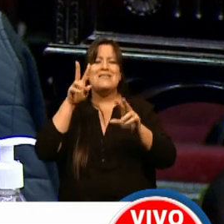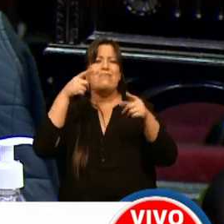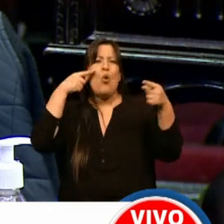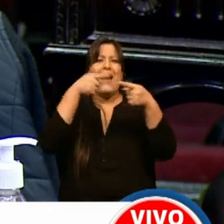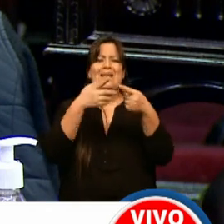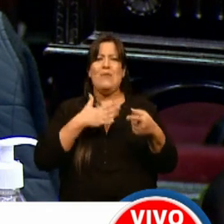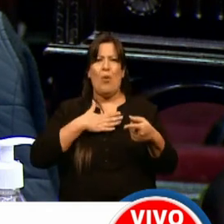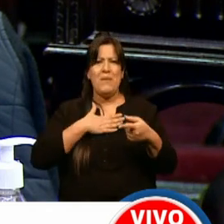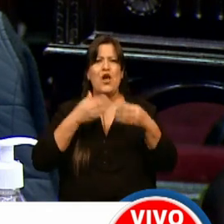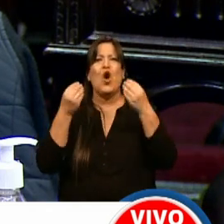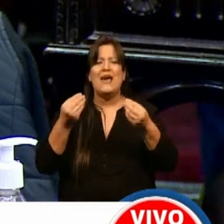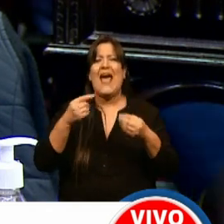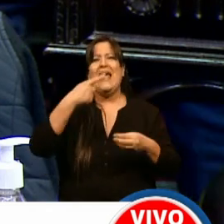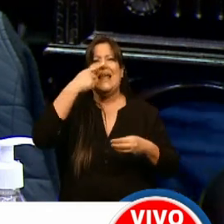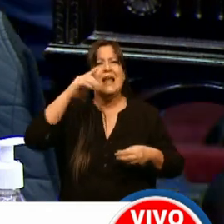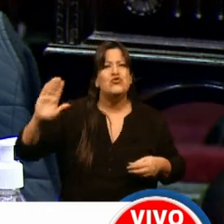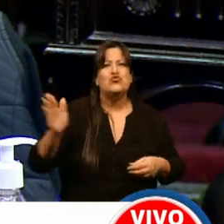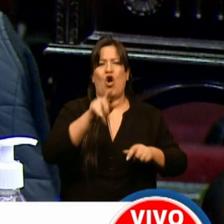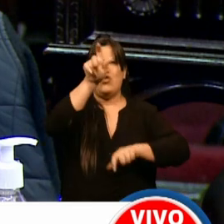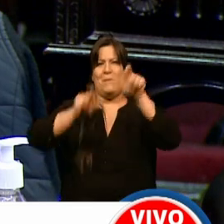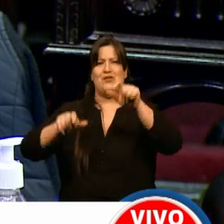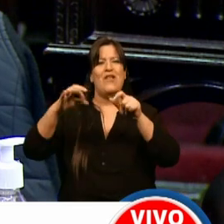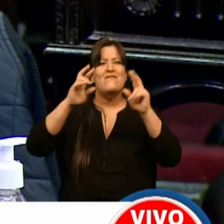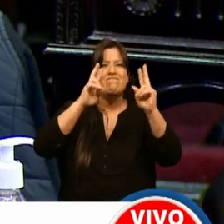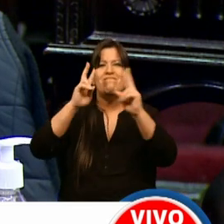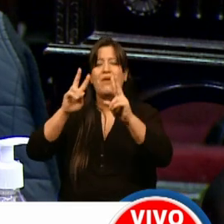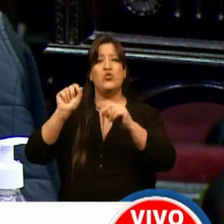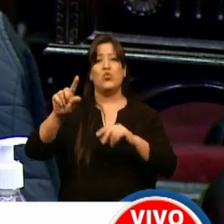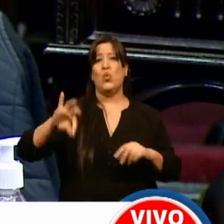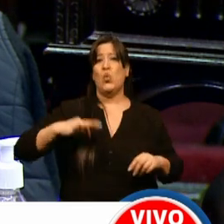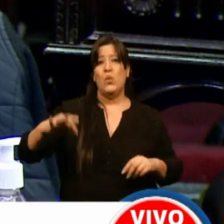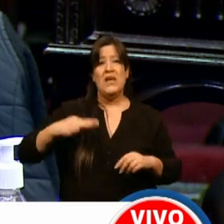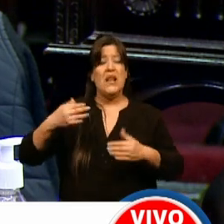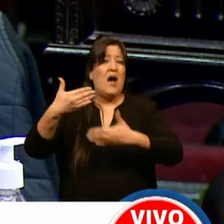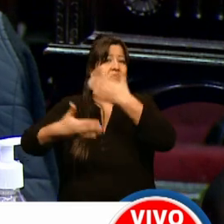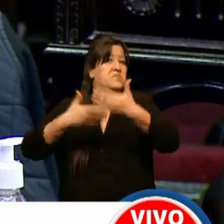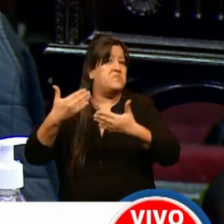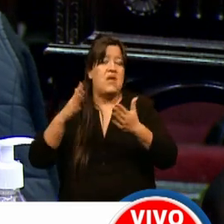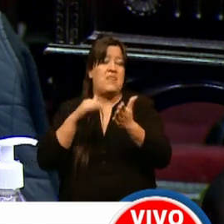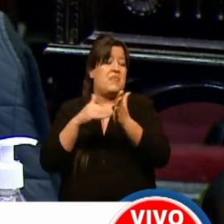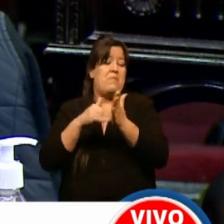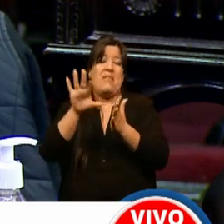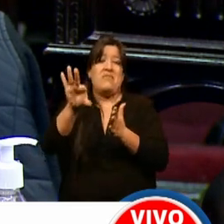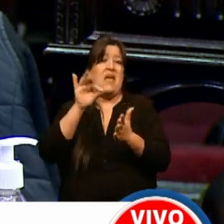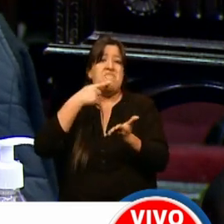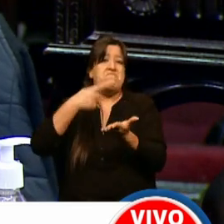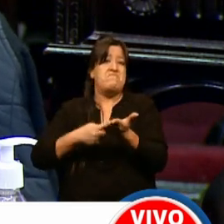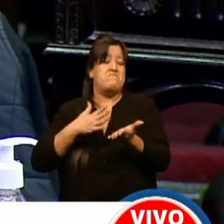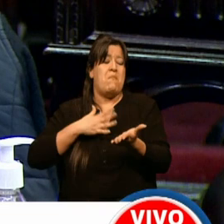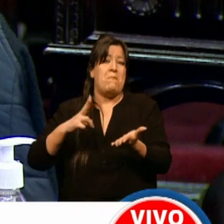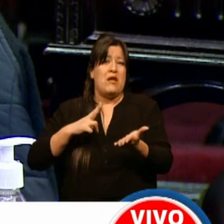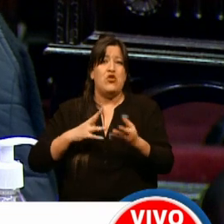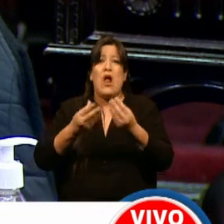intereses de todas las personas que tratan de vivir su vida conforme a elecciones personales y muchas de ellas